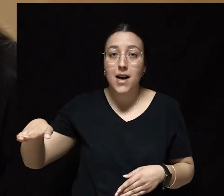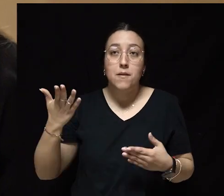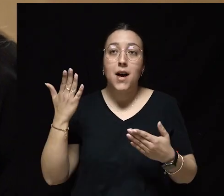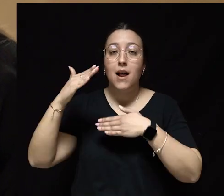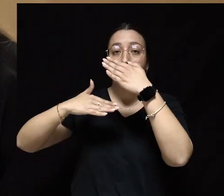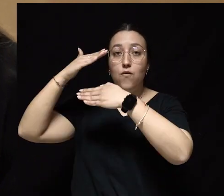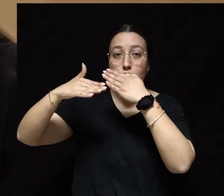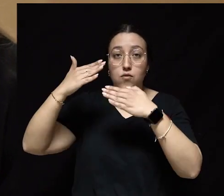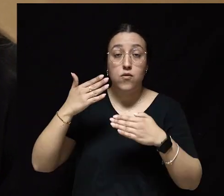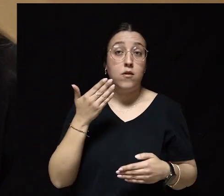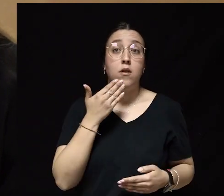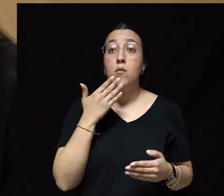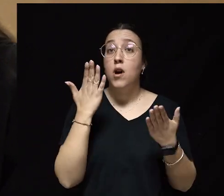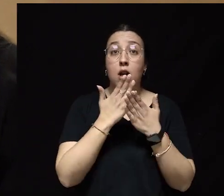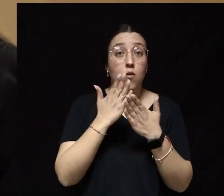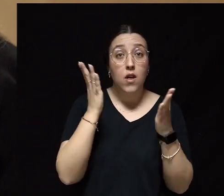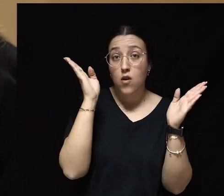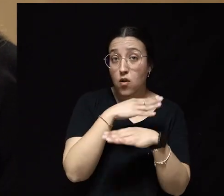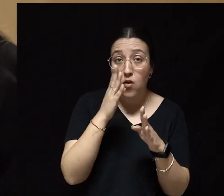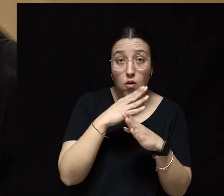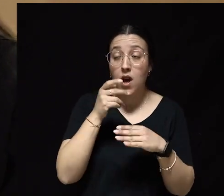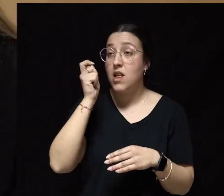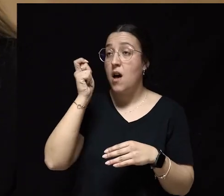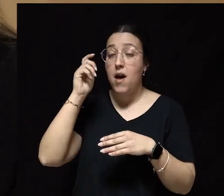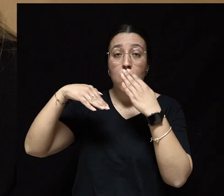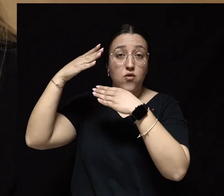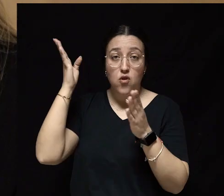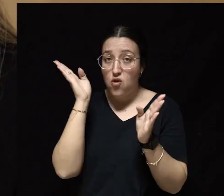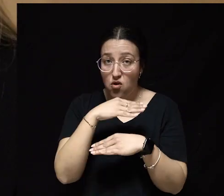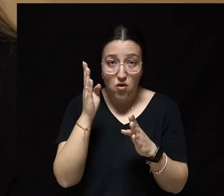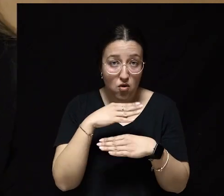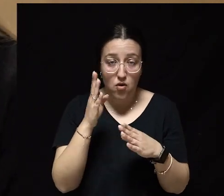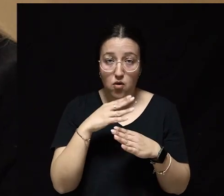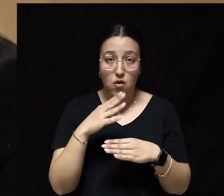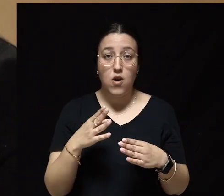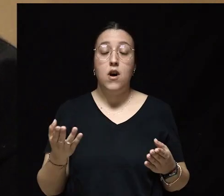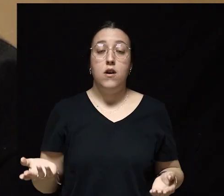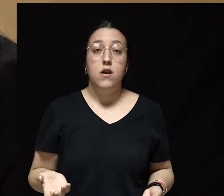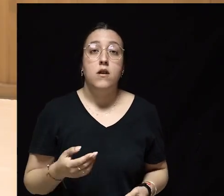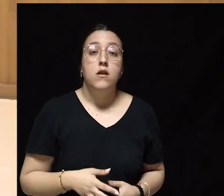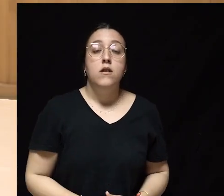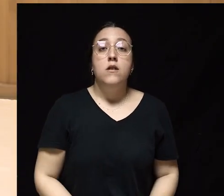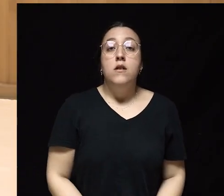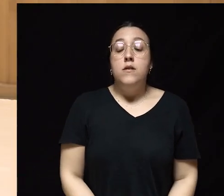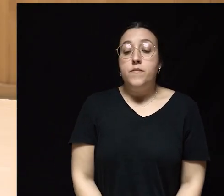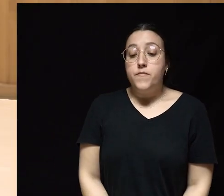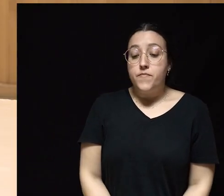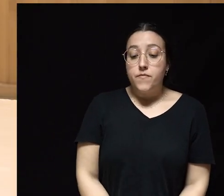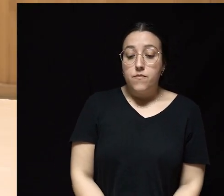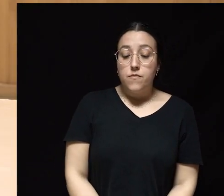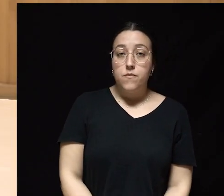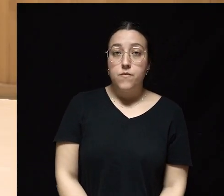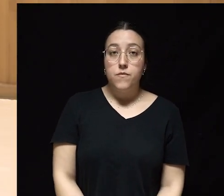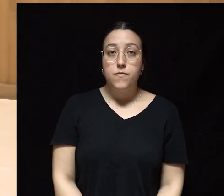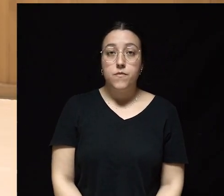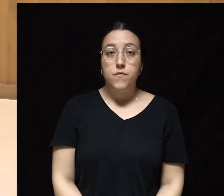base para todo lo demás. Es decir, sin una educación no van a tener un trabajo mejor, no van a mejorar sus